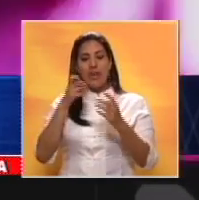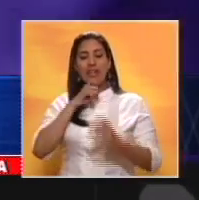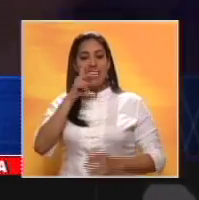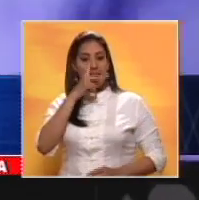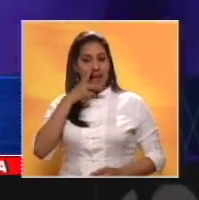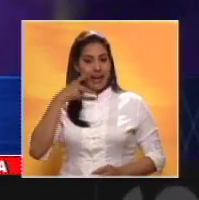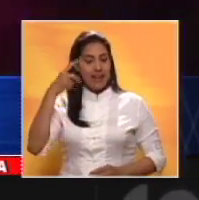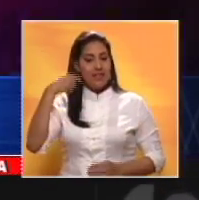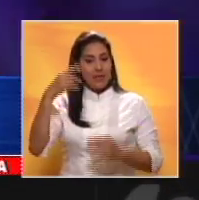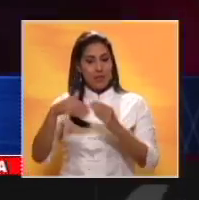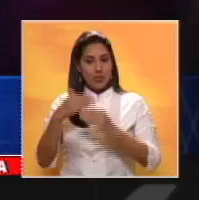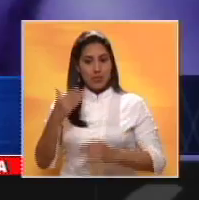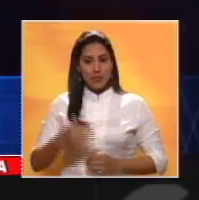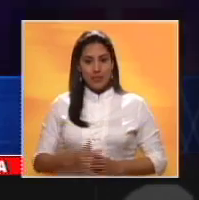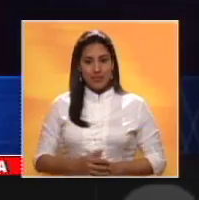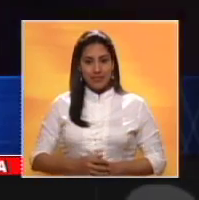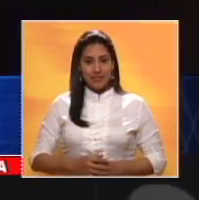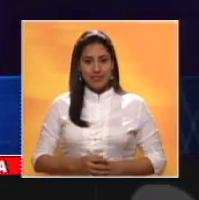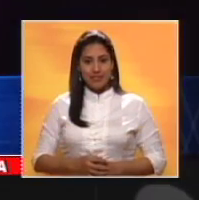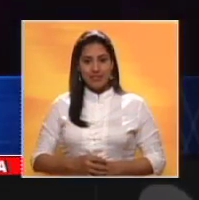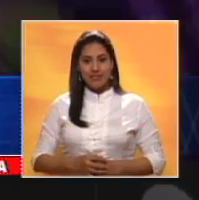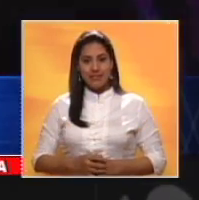Karielis Cuadros en Estrenos y Estrellas.